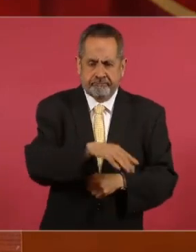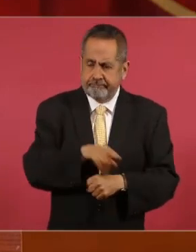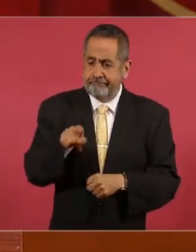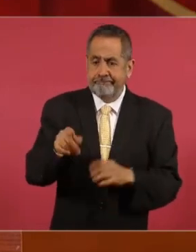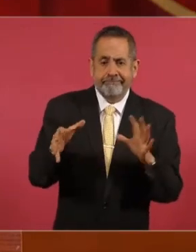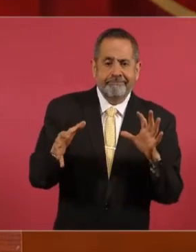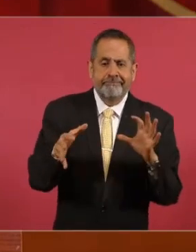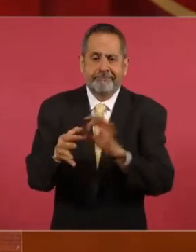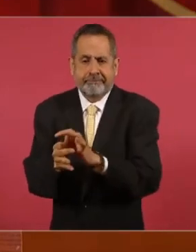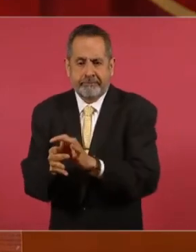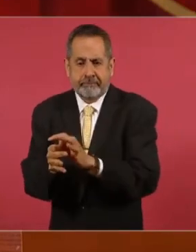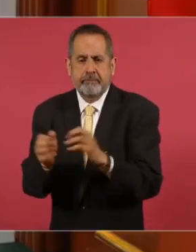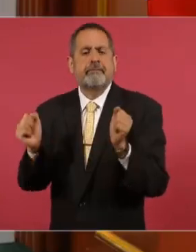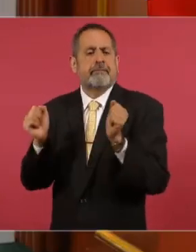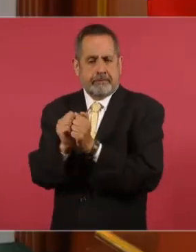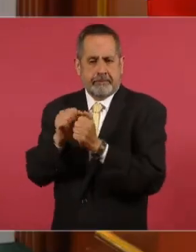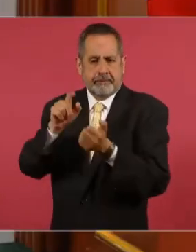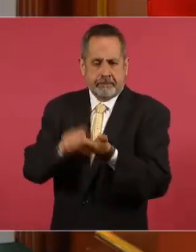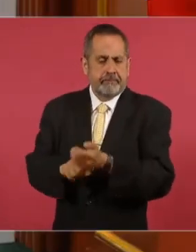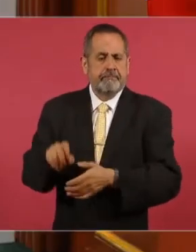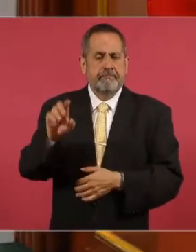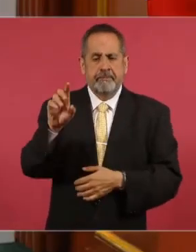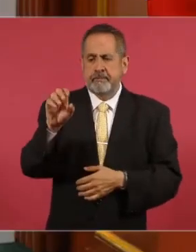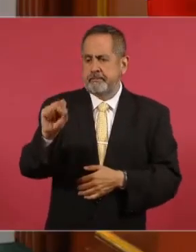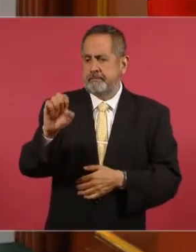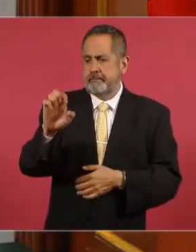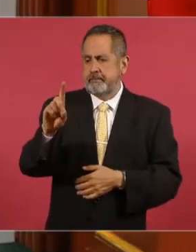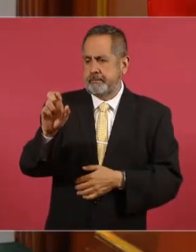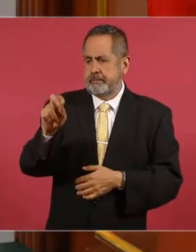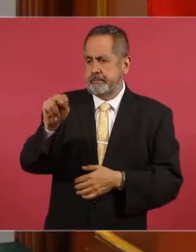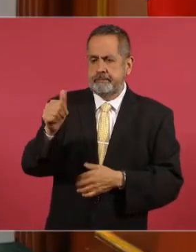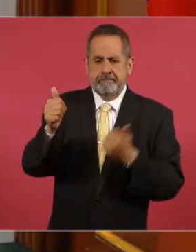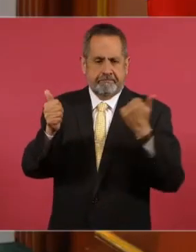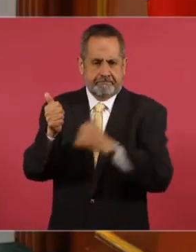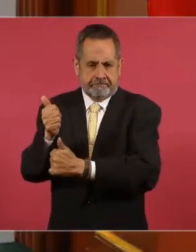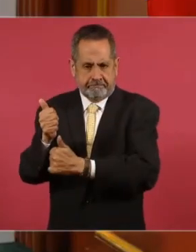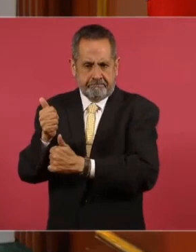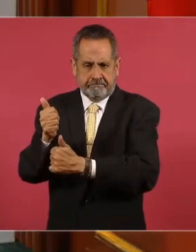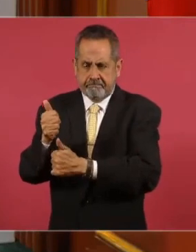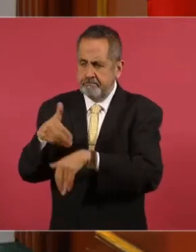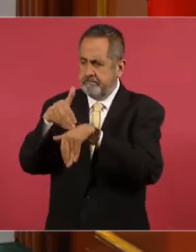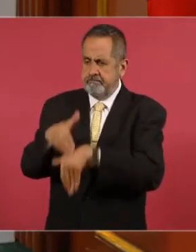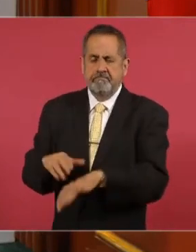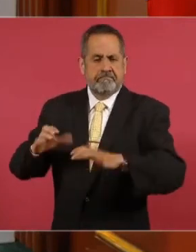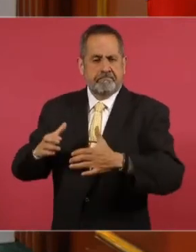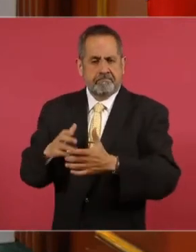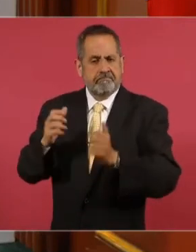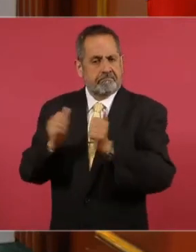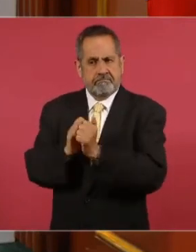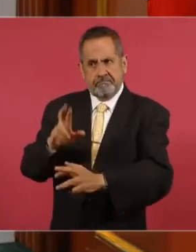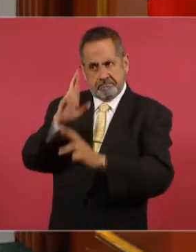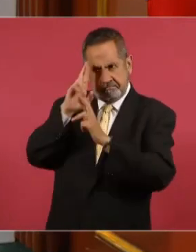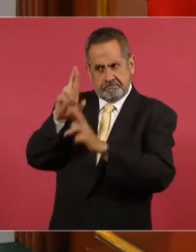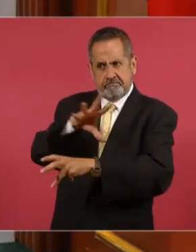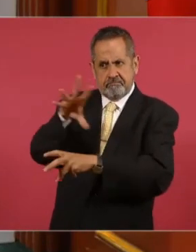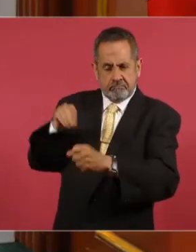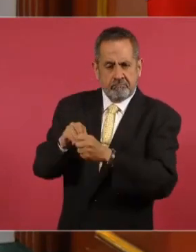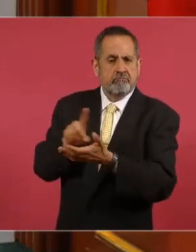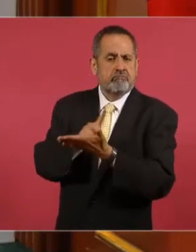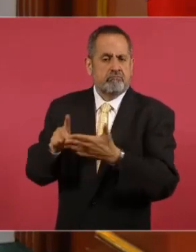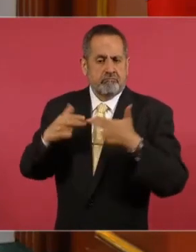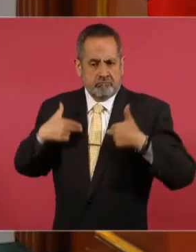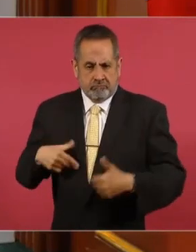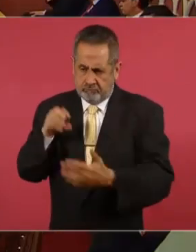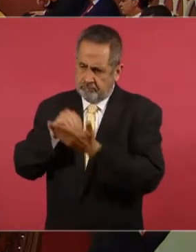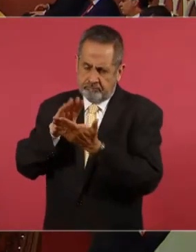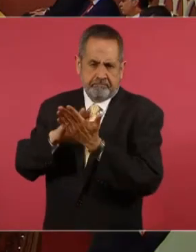parte de la Secretaría de la Defensa Nacional con estricto respeto a los derechos